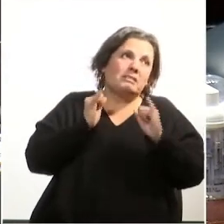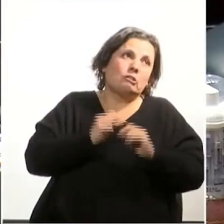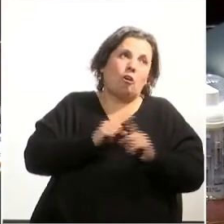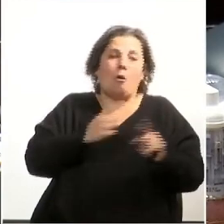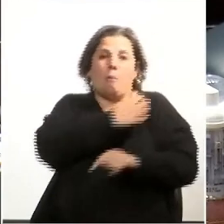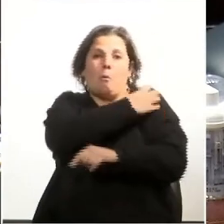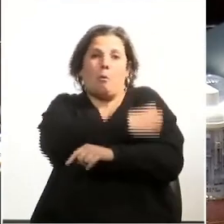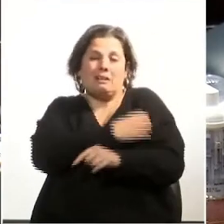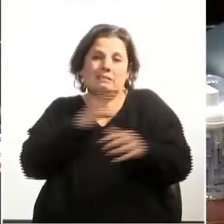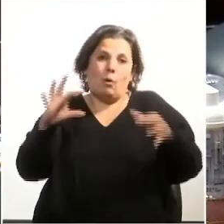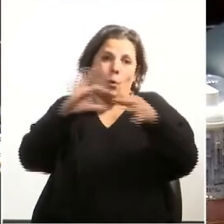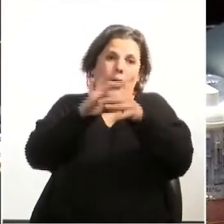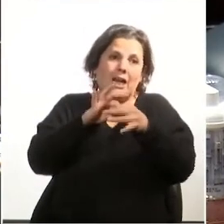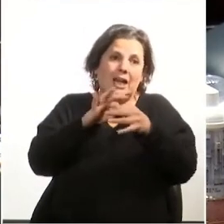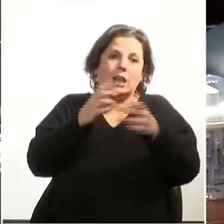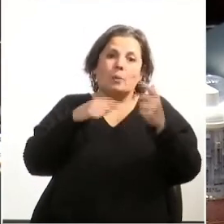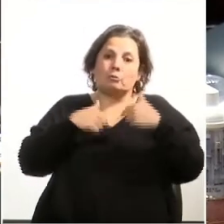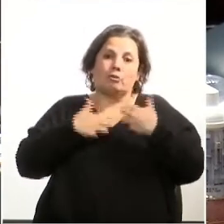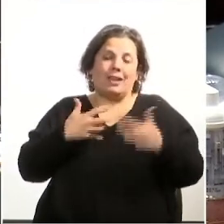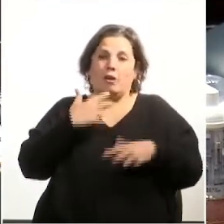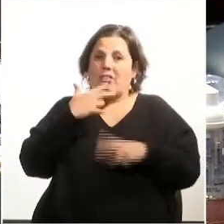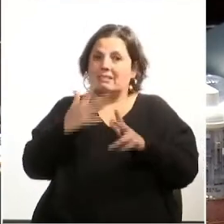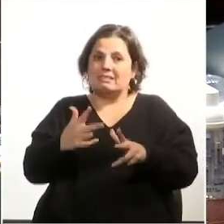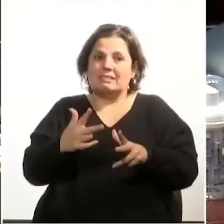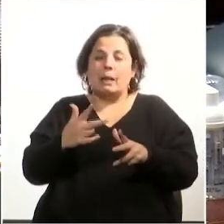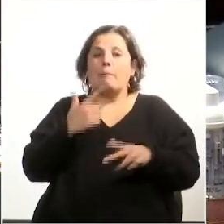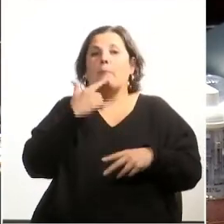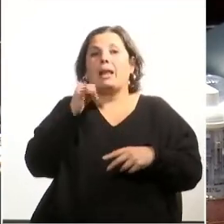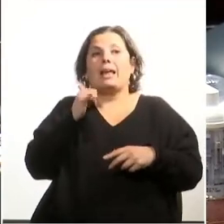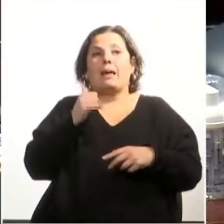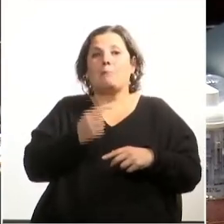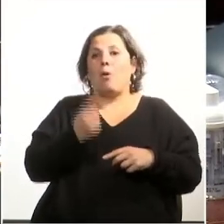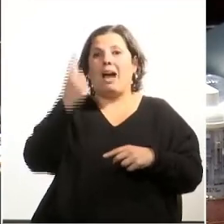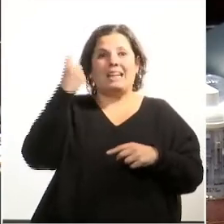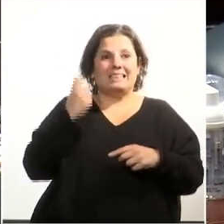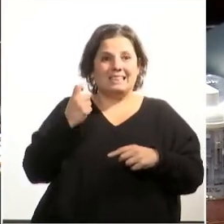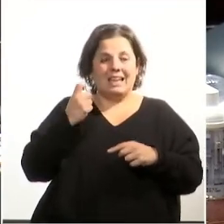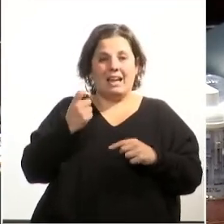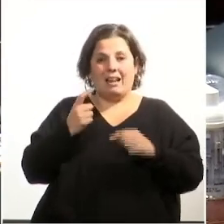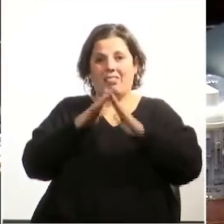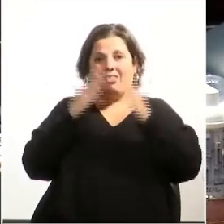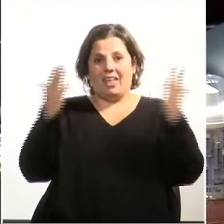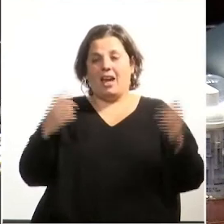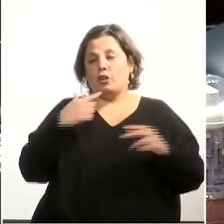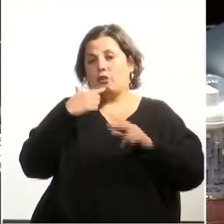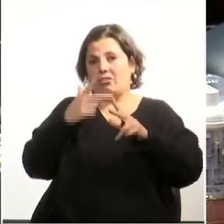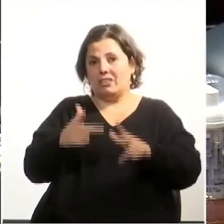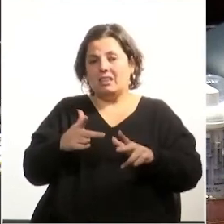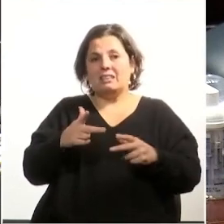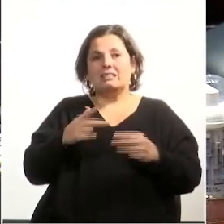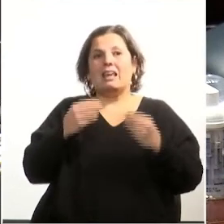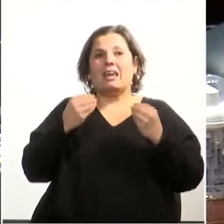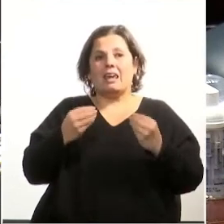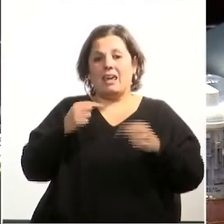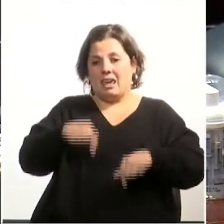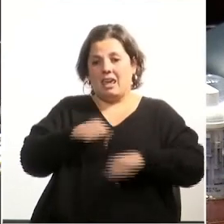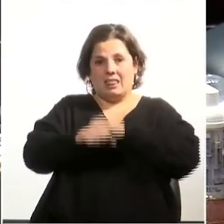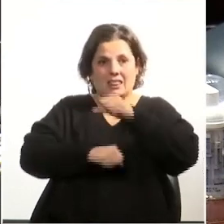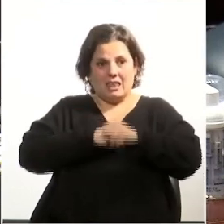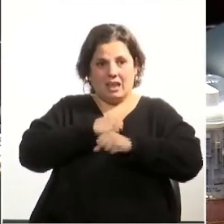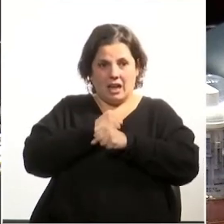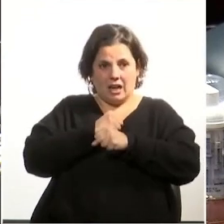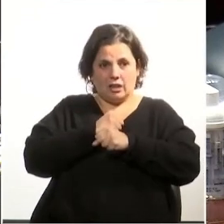con la pobreza, pero yo quiero resaltar que, por ejemplo, en el día de ayer en un matutino se señalaba que en este